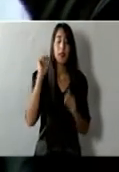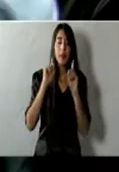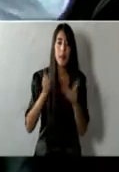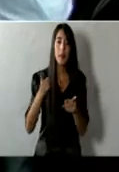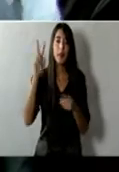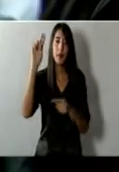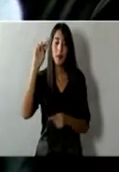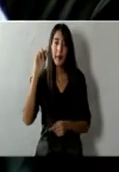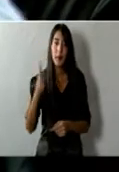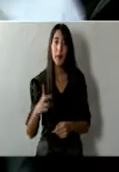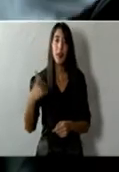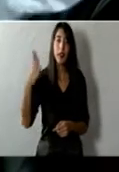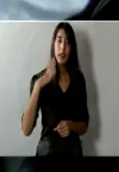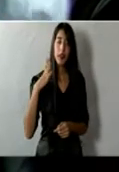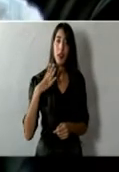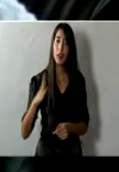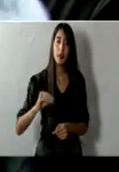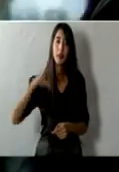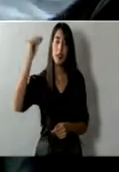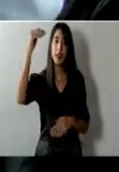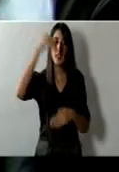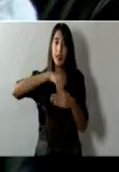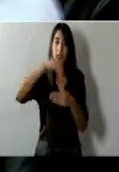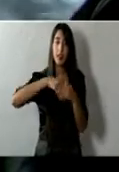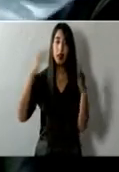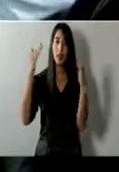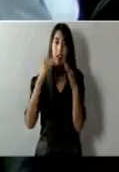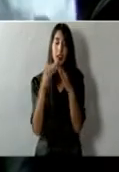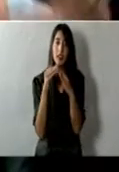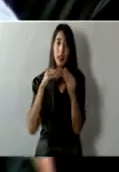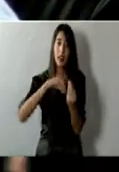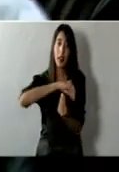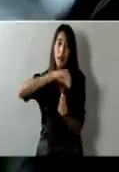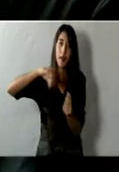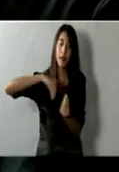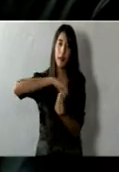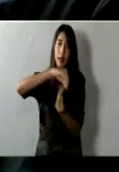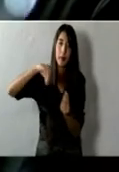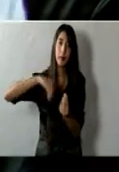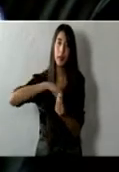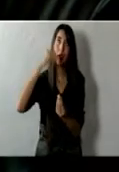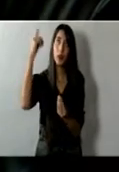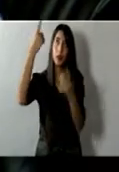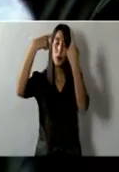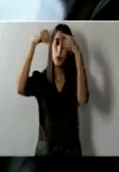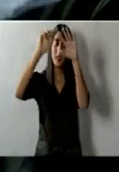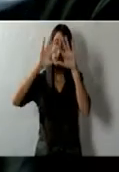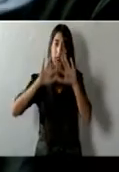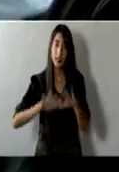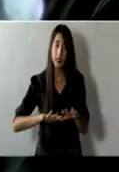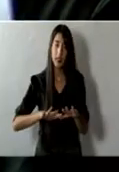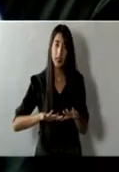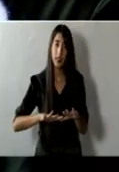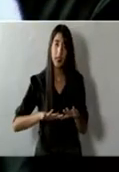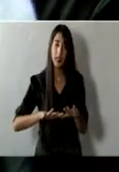pan que muchas veces está faltando en los hogares, de la vida, de toda la humanidad, Padre, tú lo puedas bajar en este día, lo